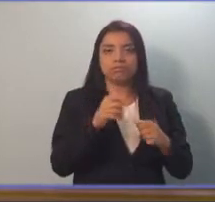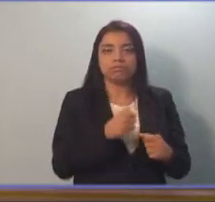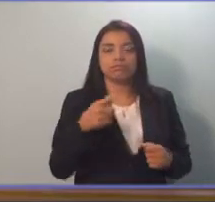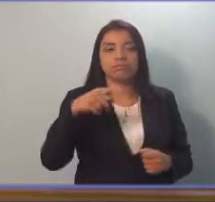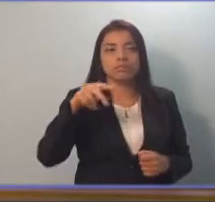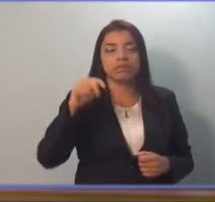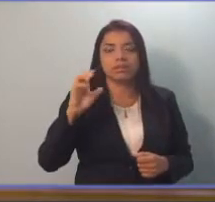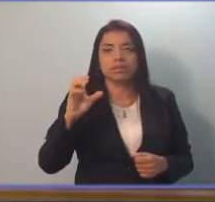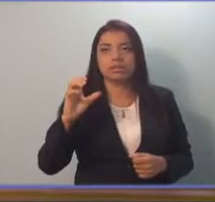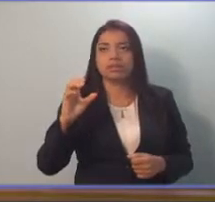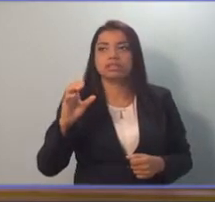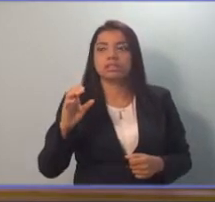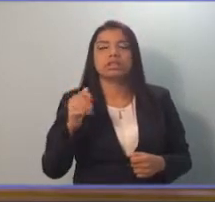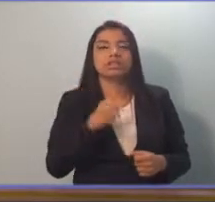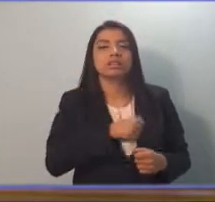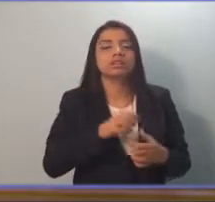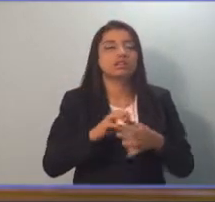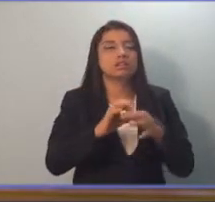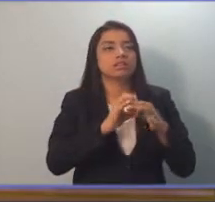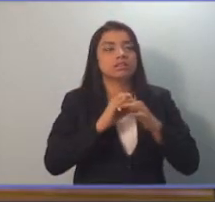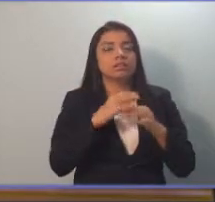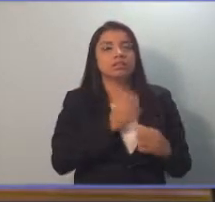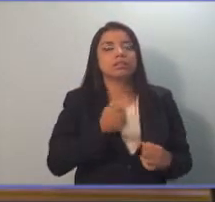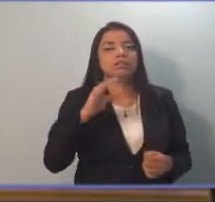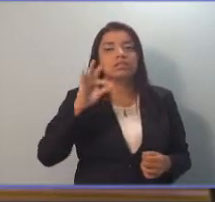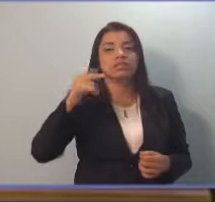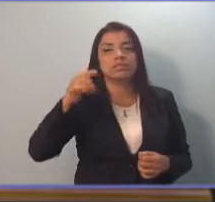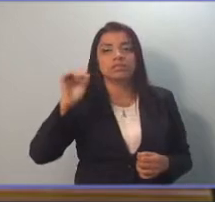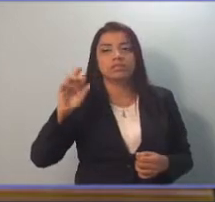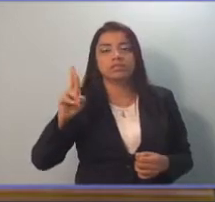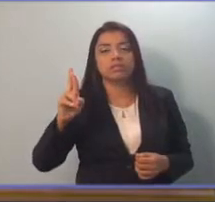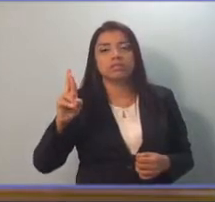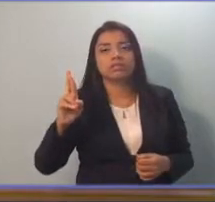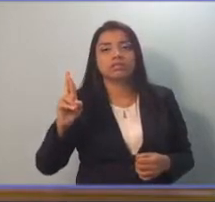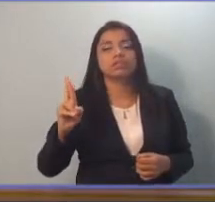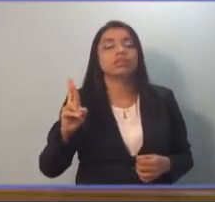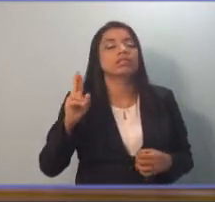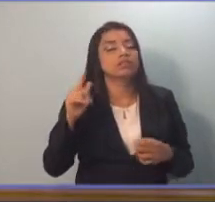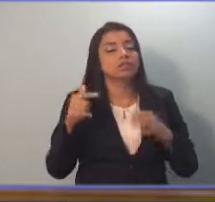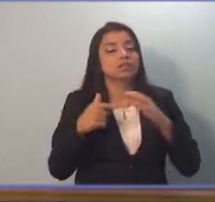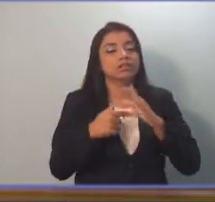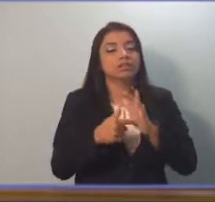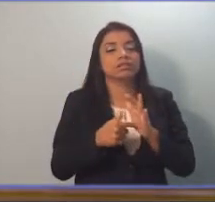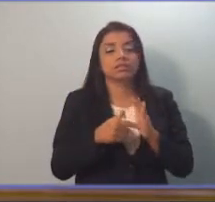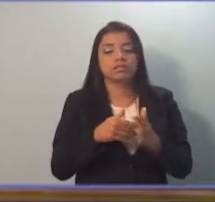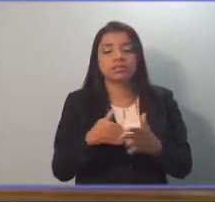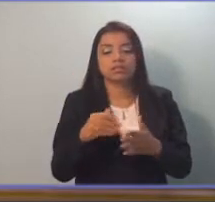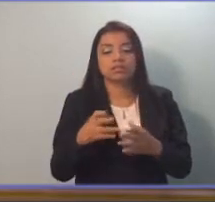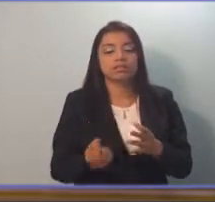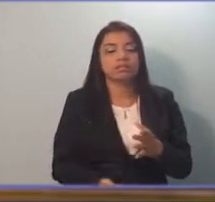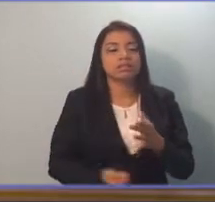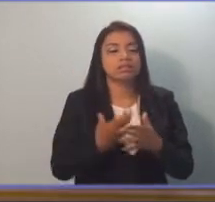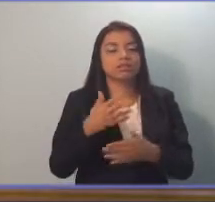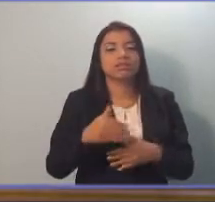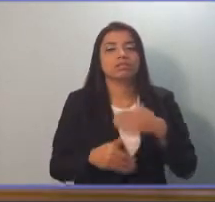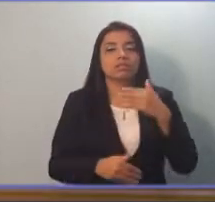Nacional Civil, en coordinación con la Fiscalía General de la República, dio inicio a una nueva